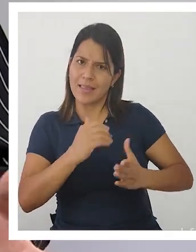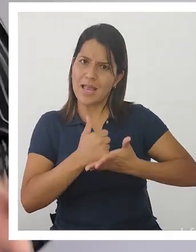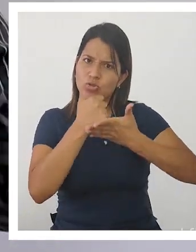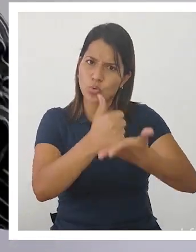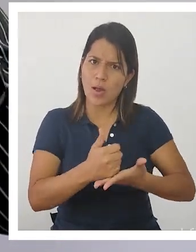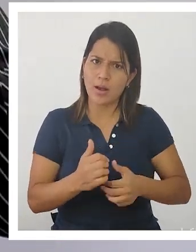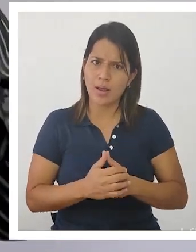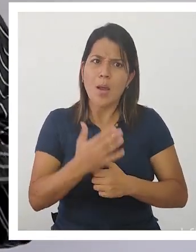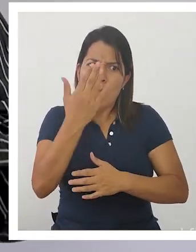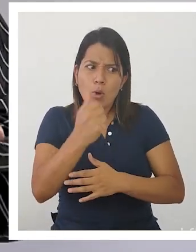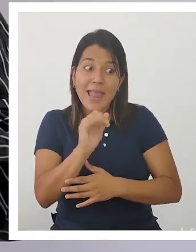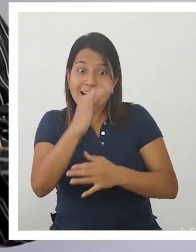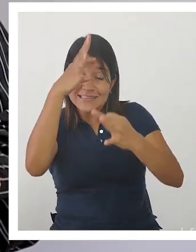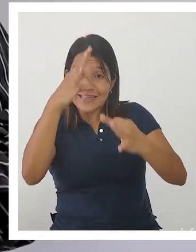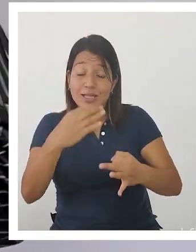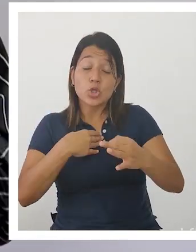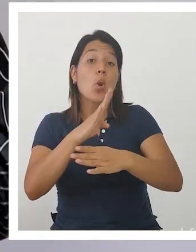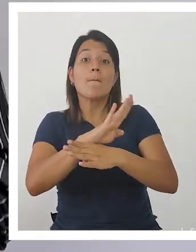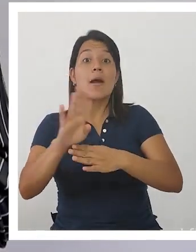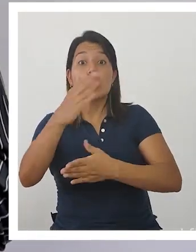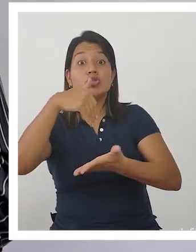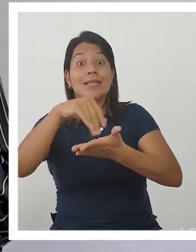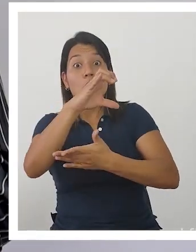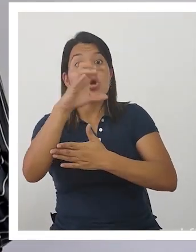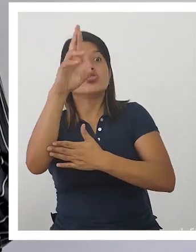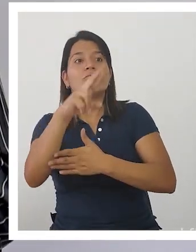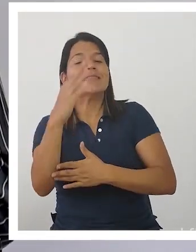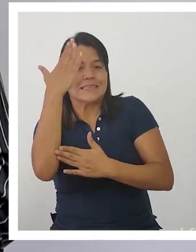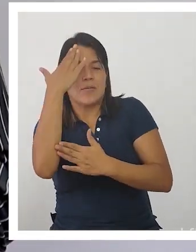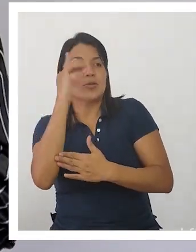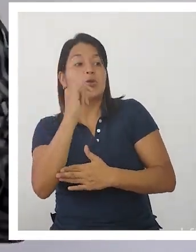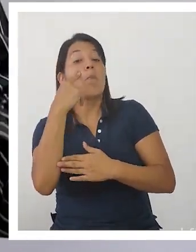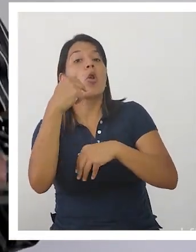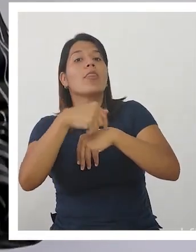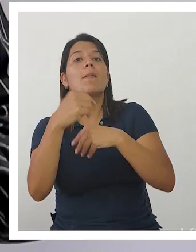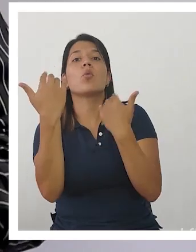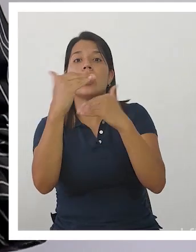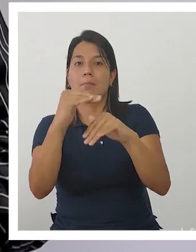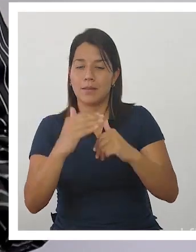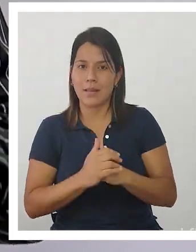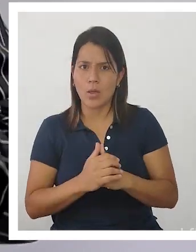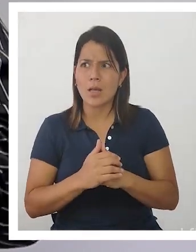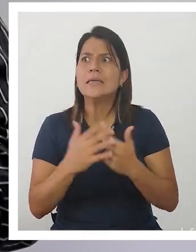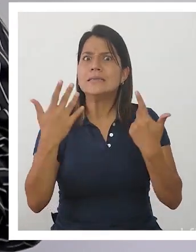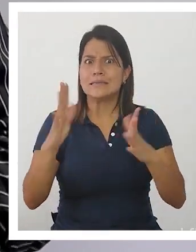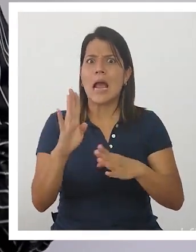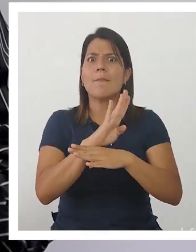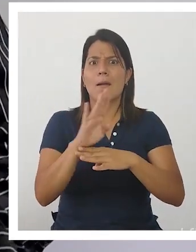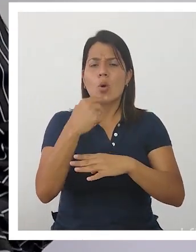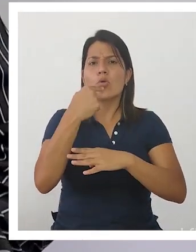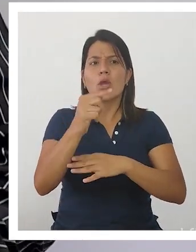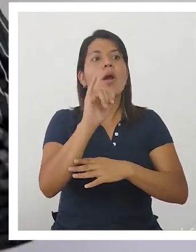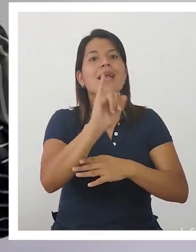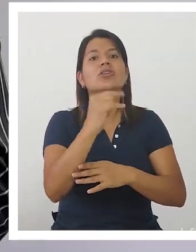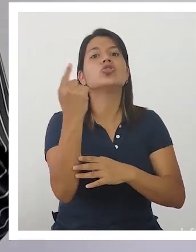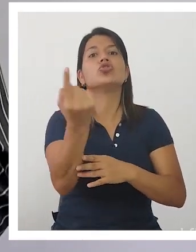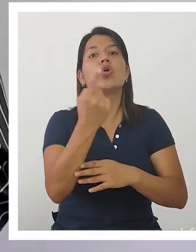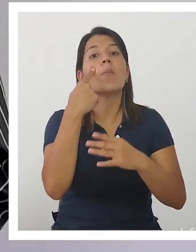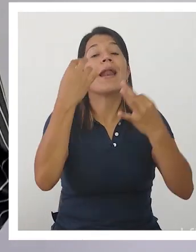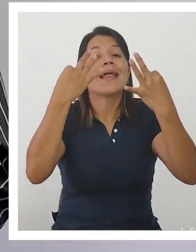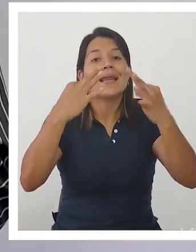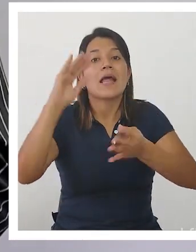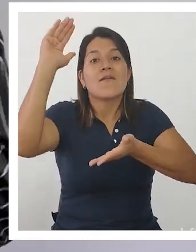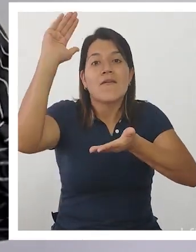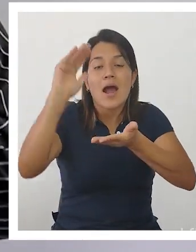temporales. Estas medidas, desde que el banco empezó a subir la tasa de política monetaria, el mismo banco dijo, esto solamente es para bajar la inflación y ya la